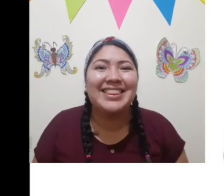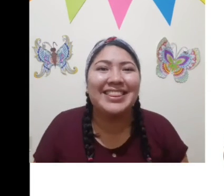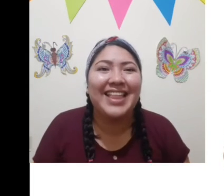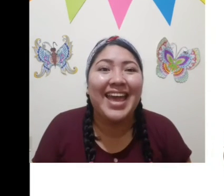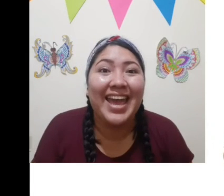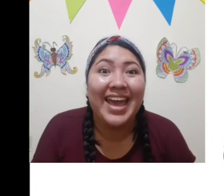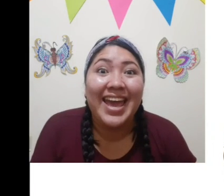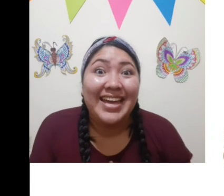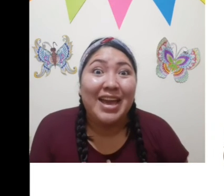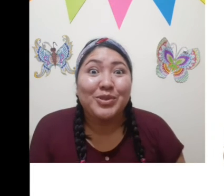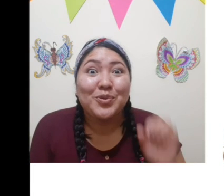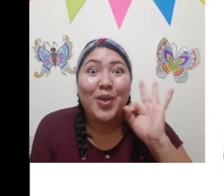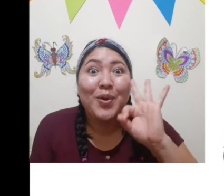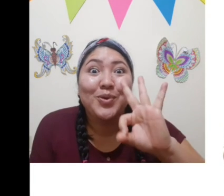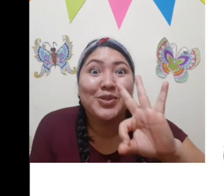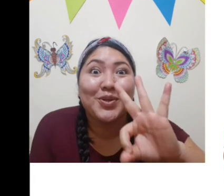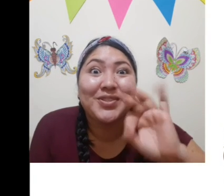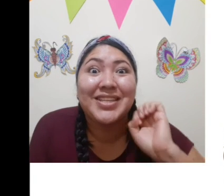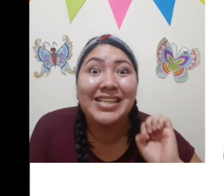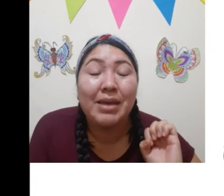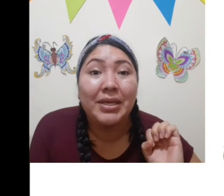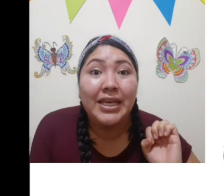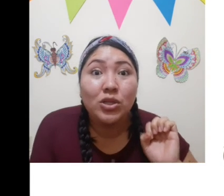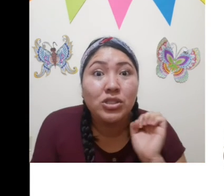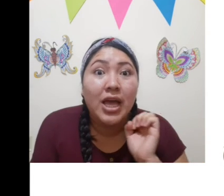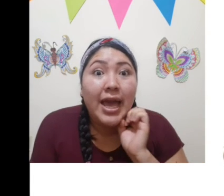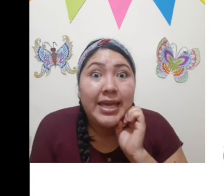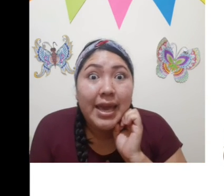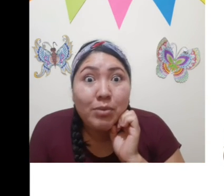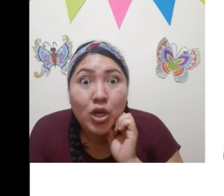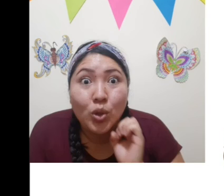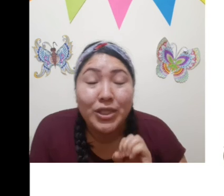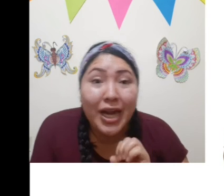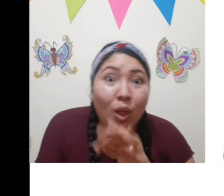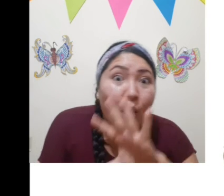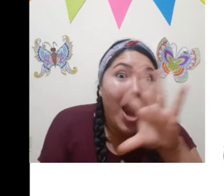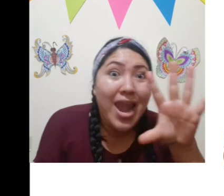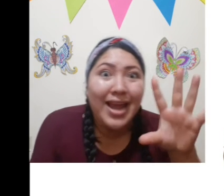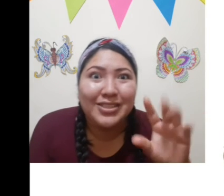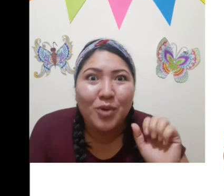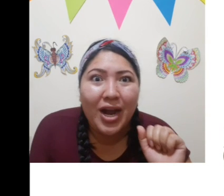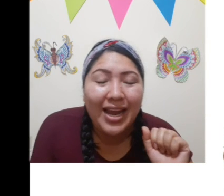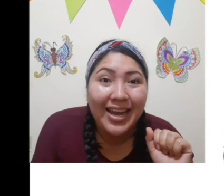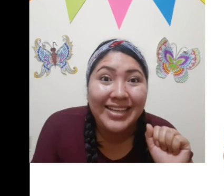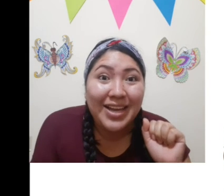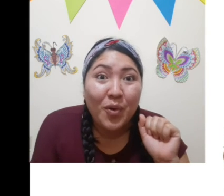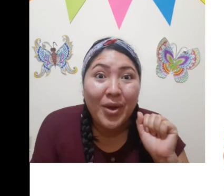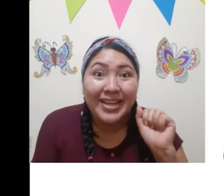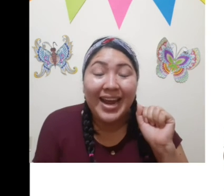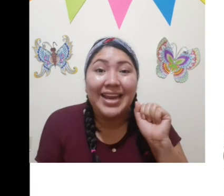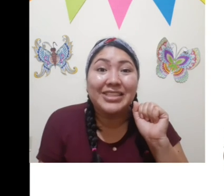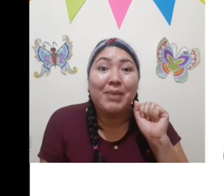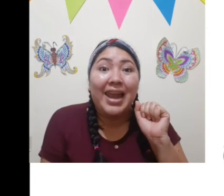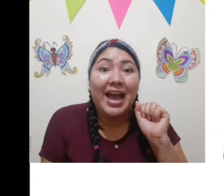excelente hemos jugado con nuestros tres anillos y hemos encontrado las vocales que se